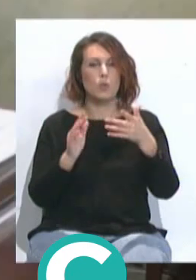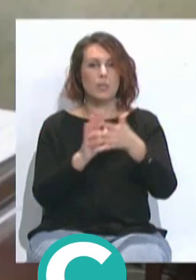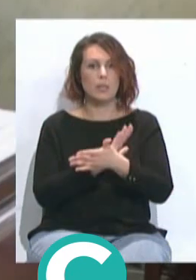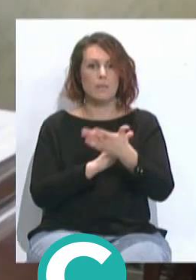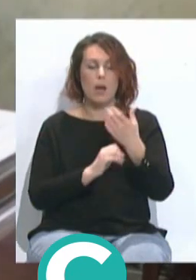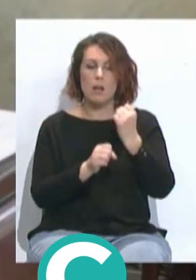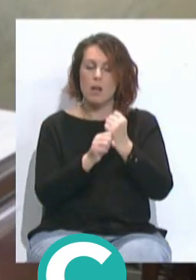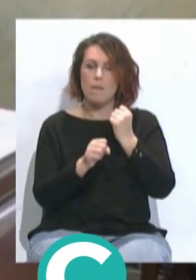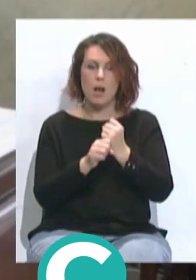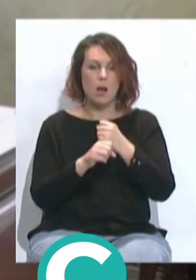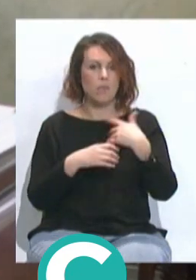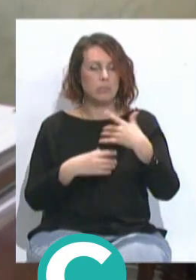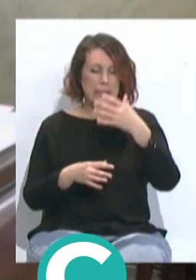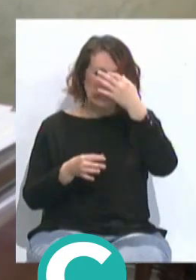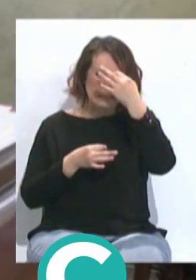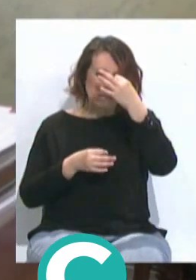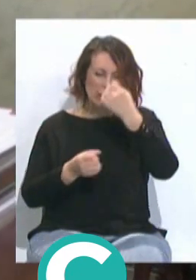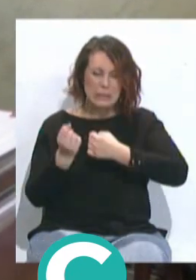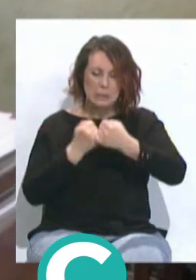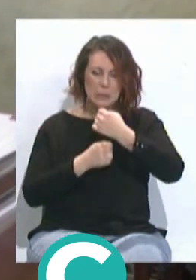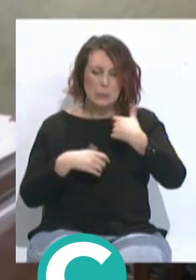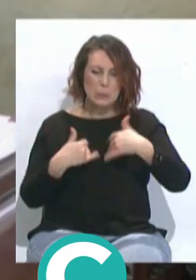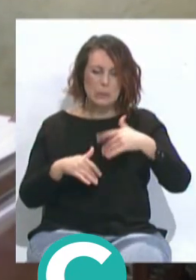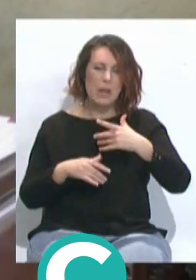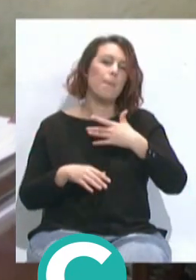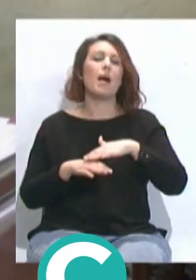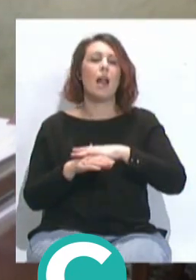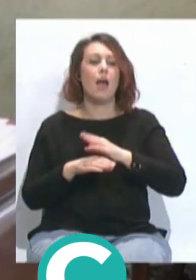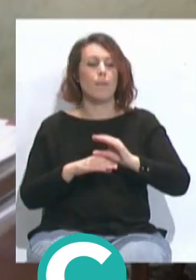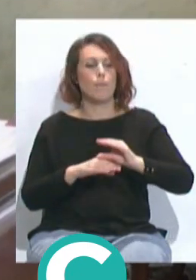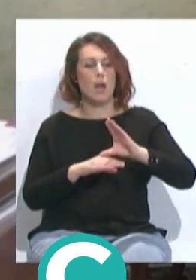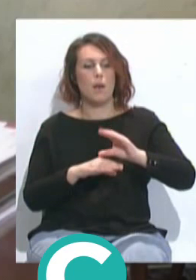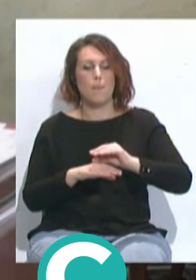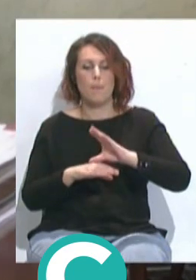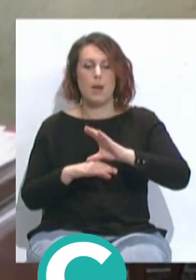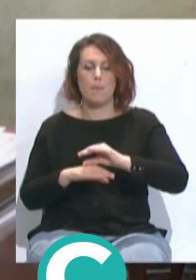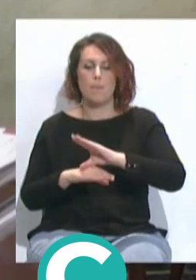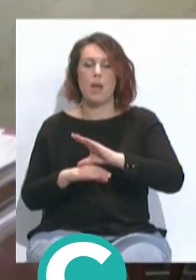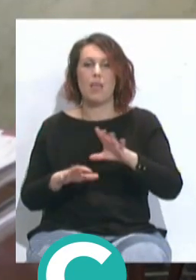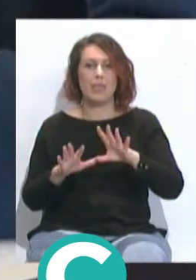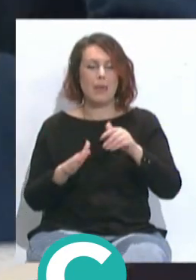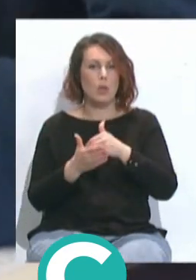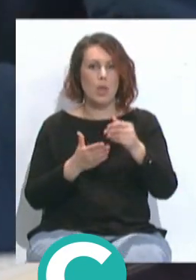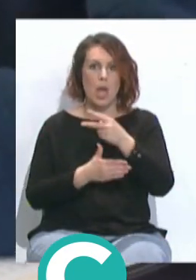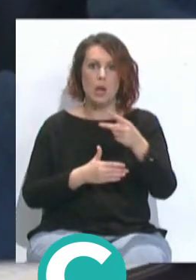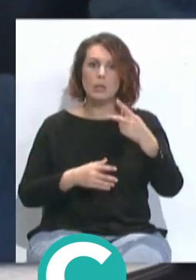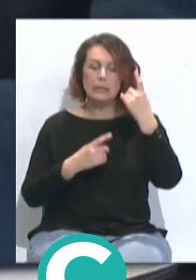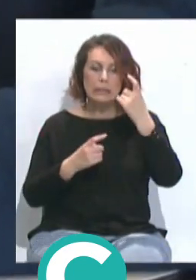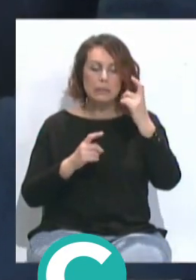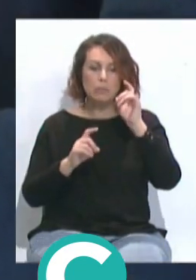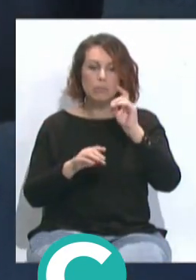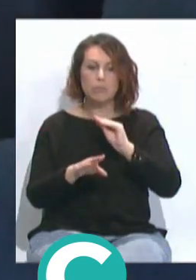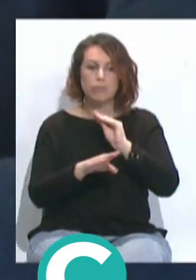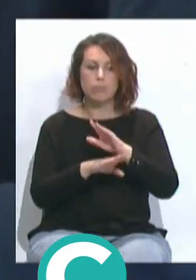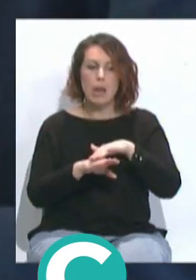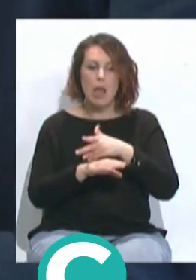ejercicio de ingeniería económica de forma que pudieran incrementar las partidas en 10 millones de euros manteniendo inversión para la